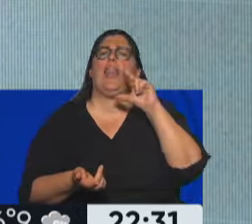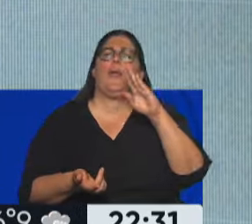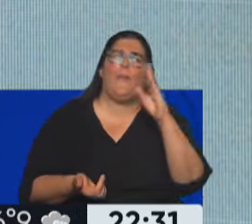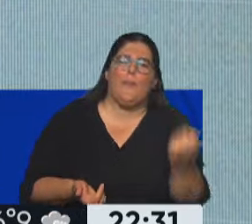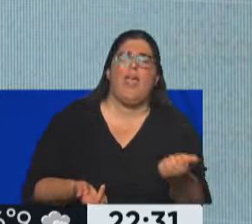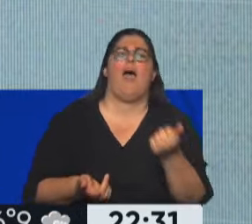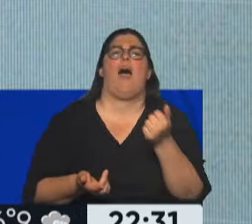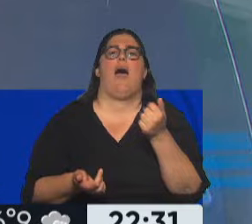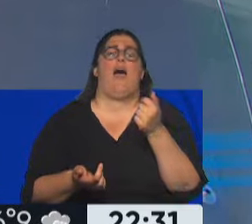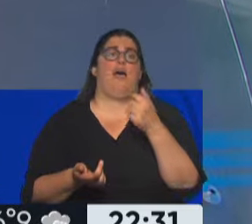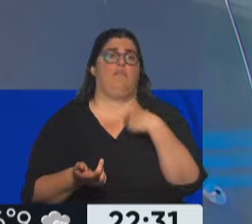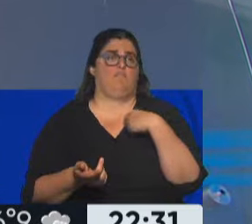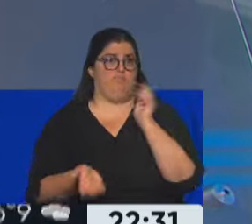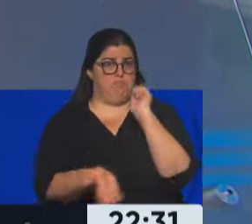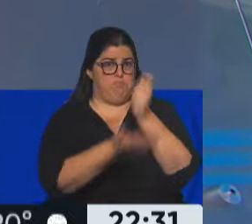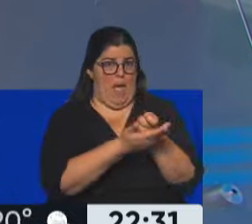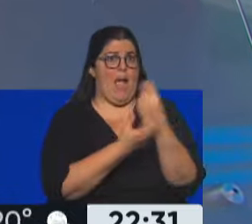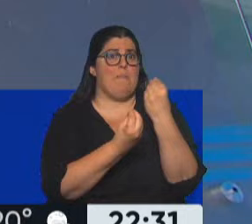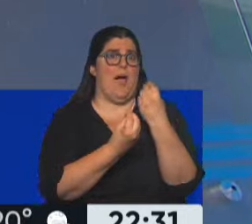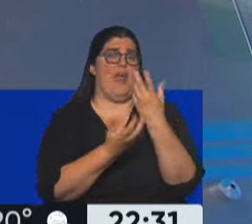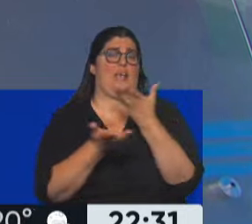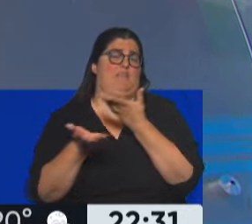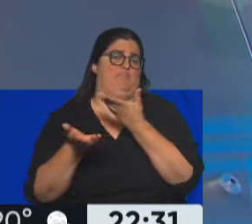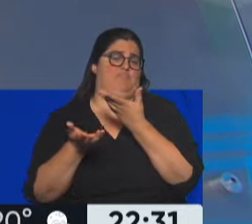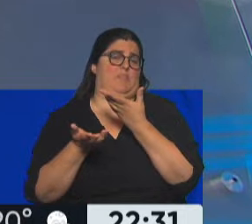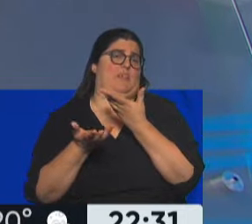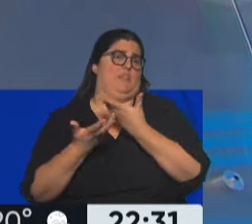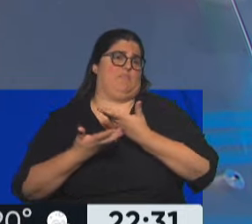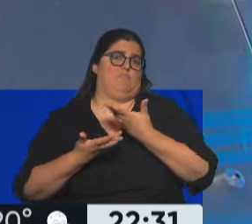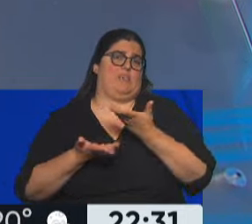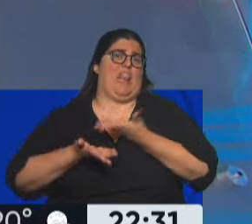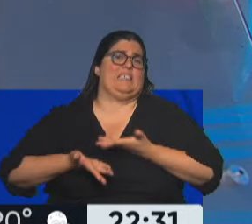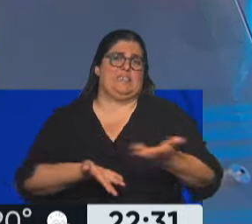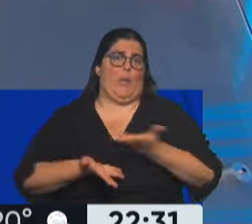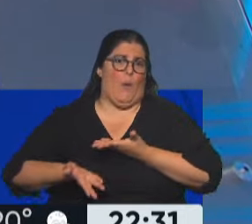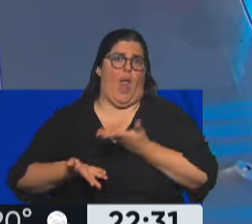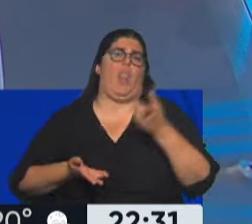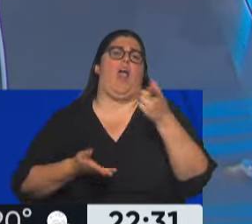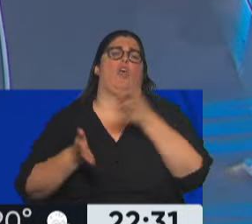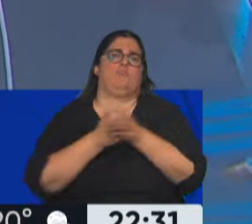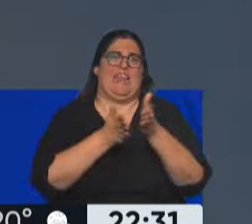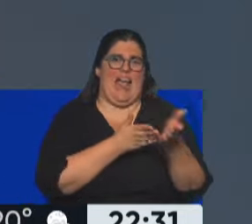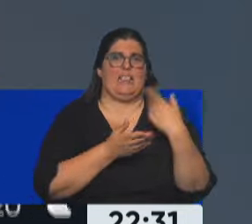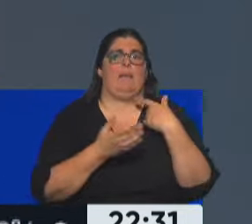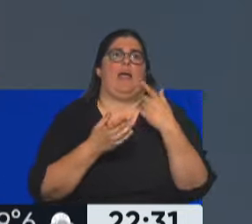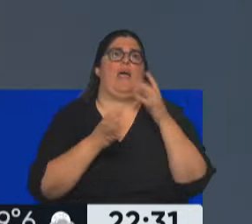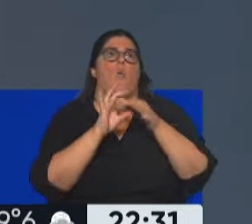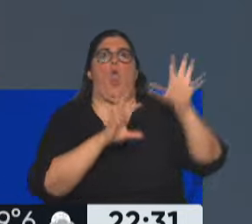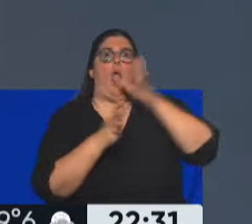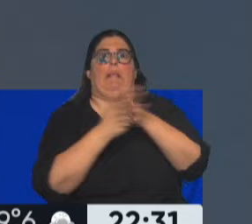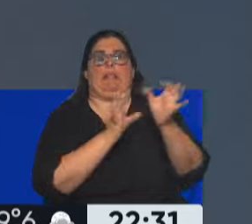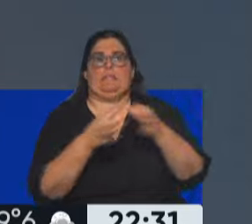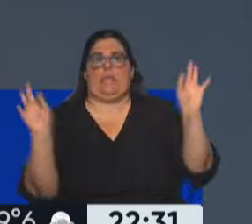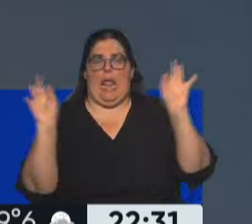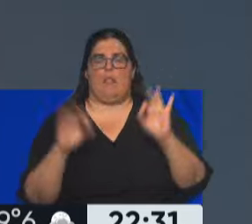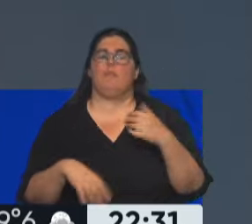se les paga para que reciban justamente o que eviten que los migrantes lleguen a Europa. Yo creo que son dos